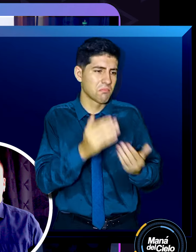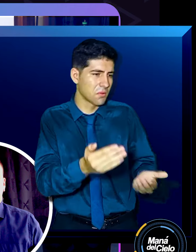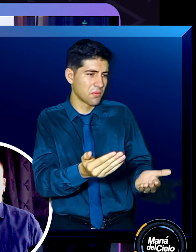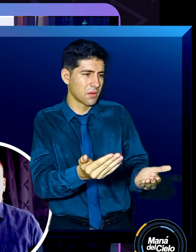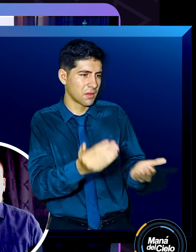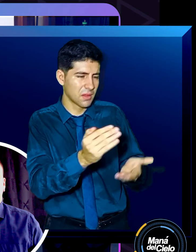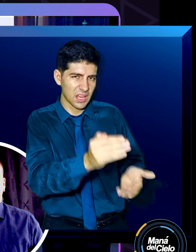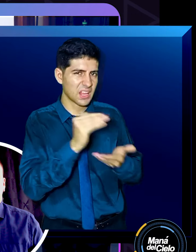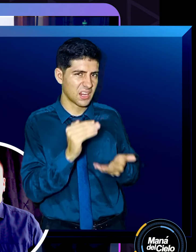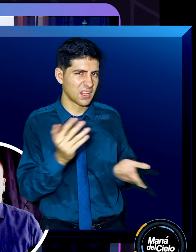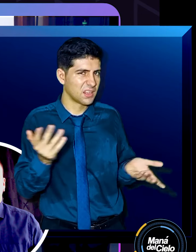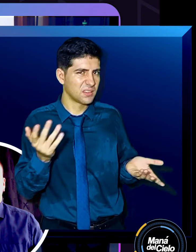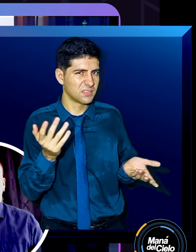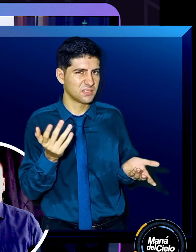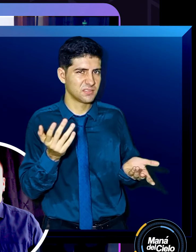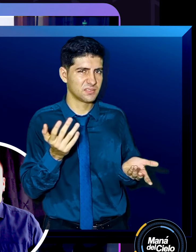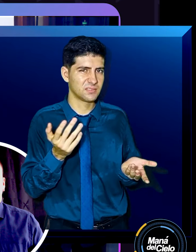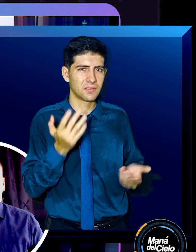ofrecería?